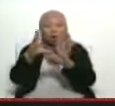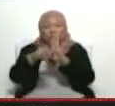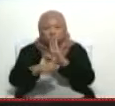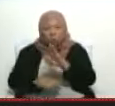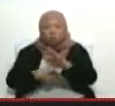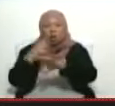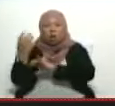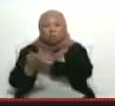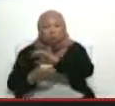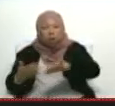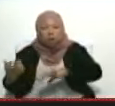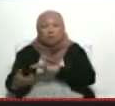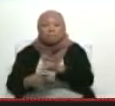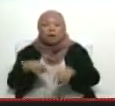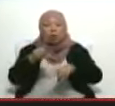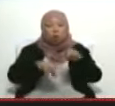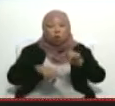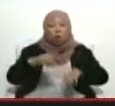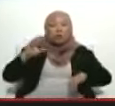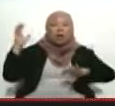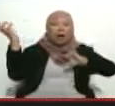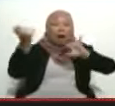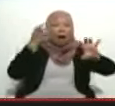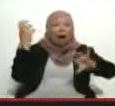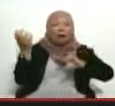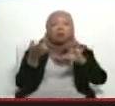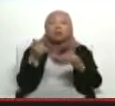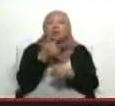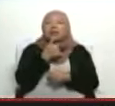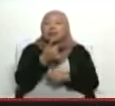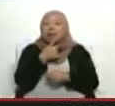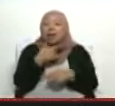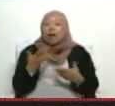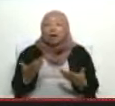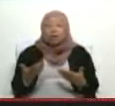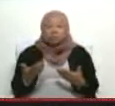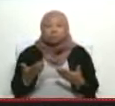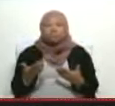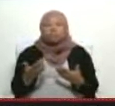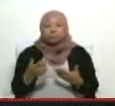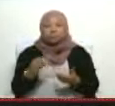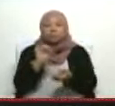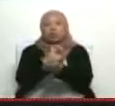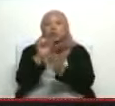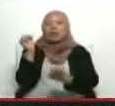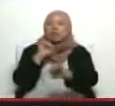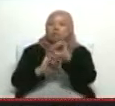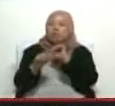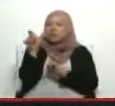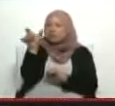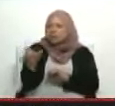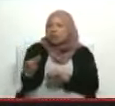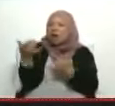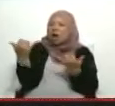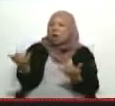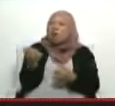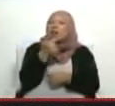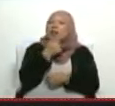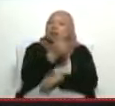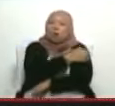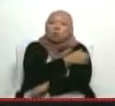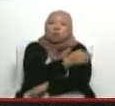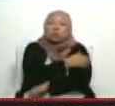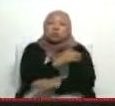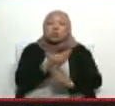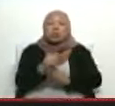crear zozobra. Vamos a ver quiénes son los que van a salir en su defensa. Y como me